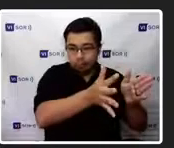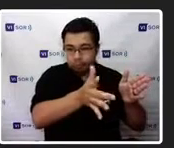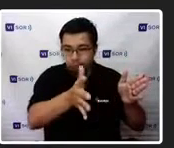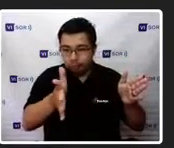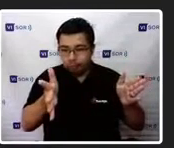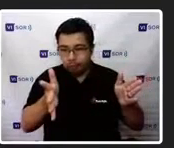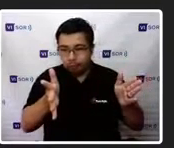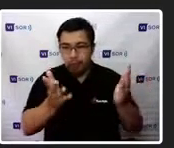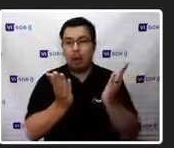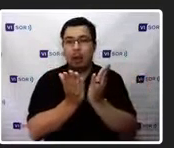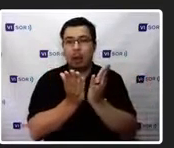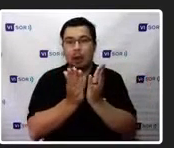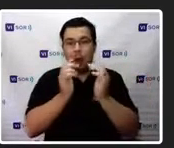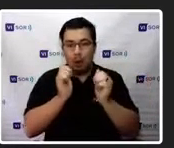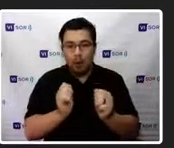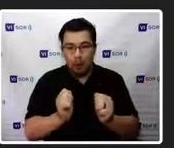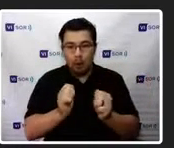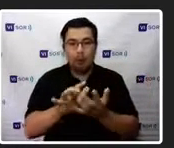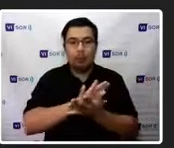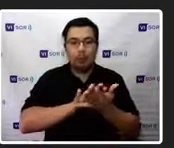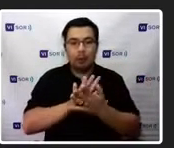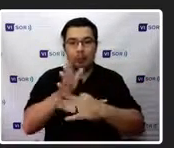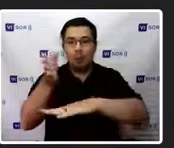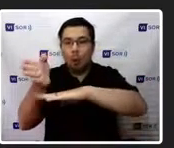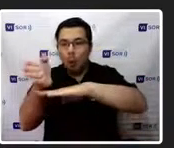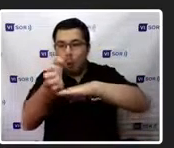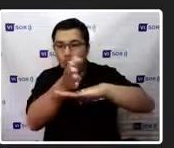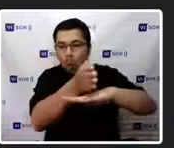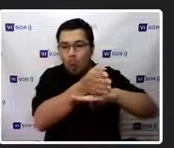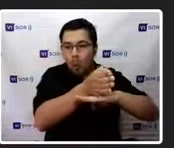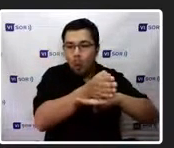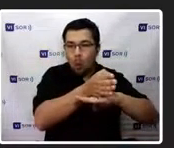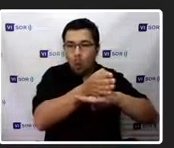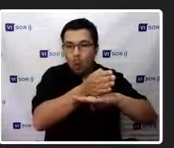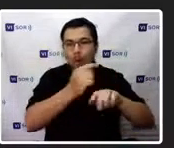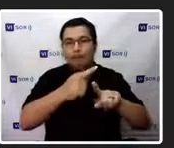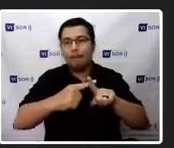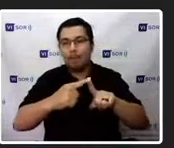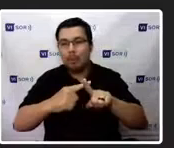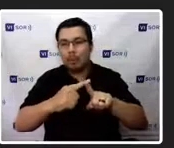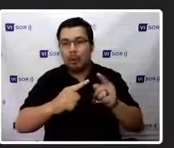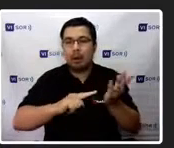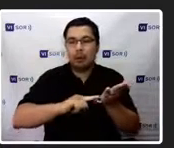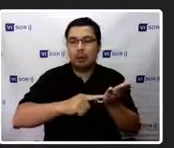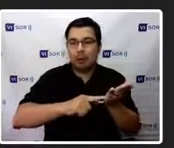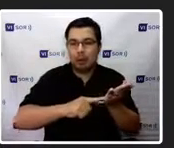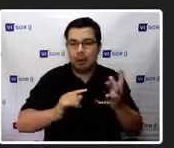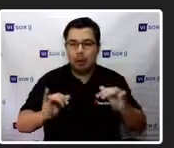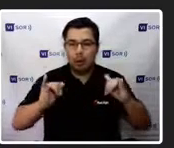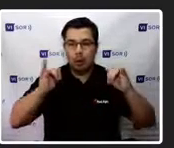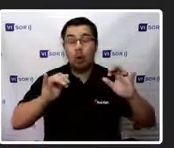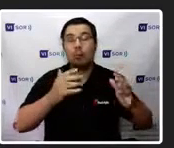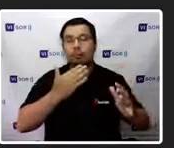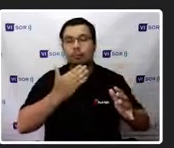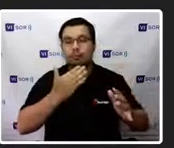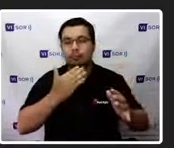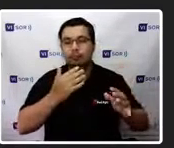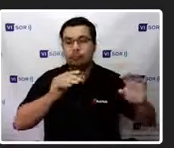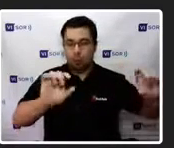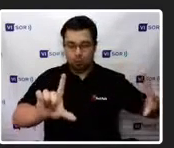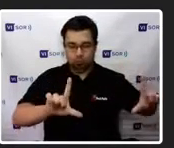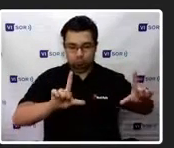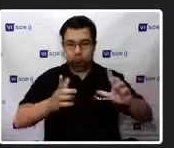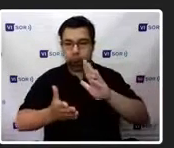salida intermedia, ya que es la de técnico en turismo de aventura. Y para eso tiene que cumplir